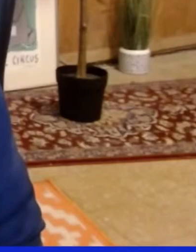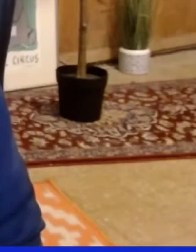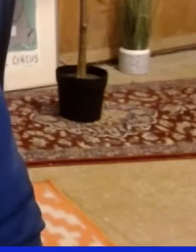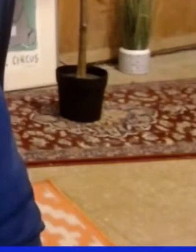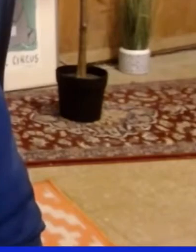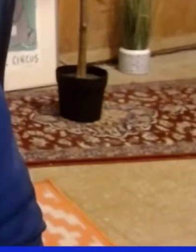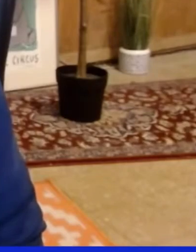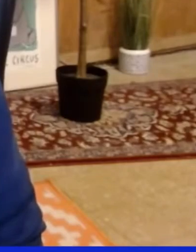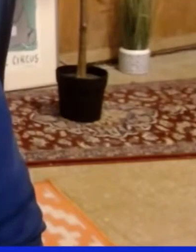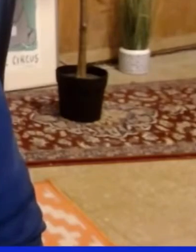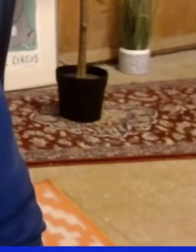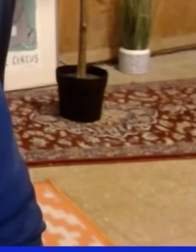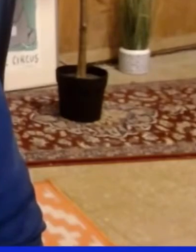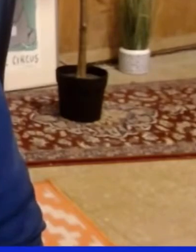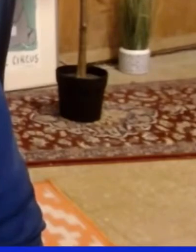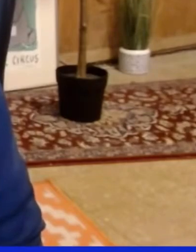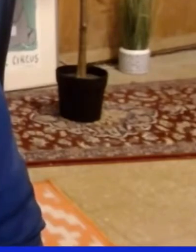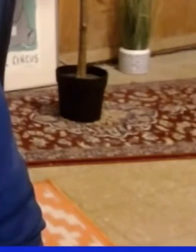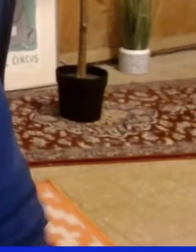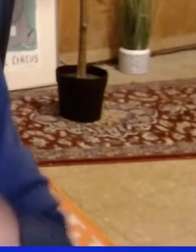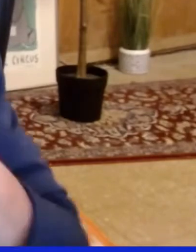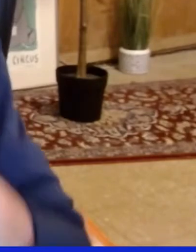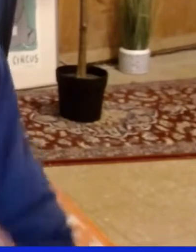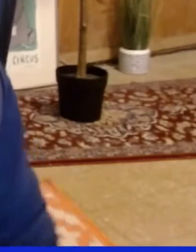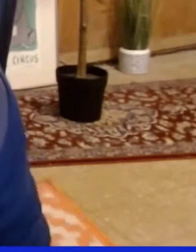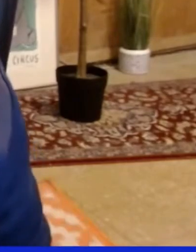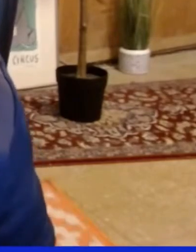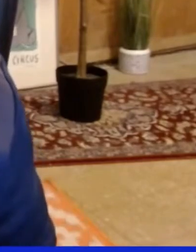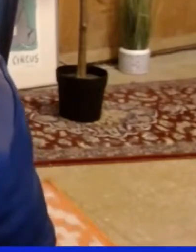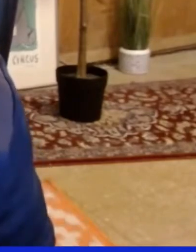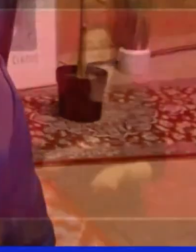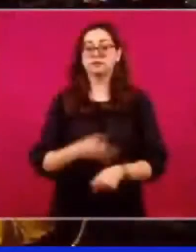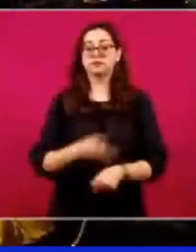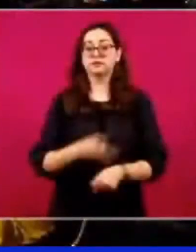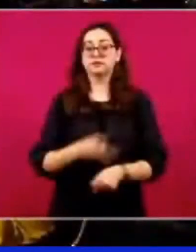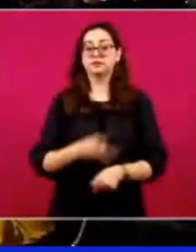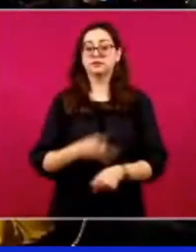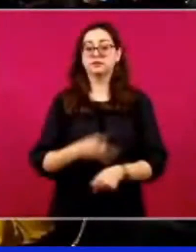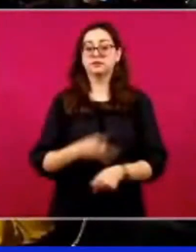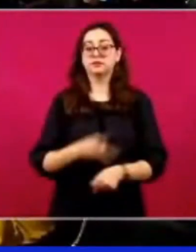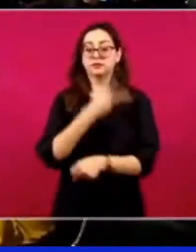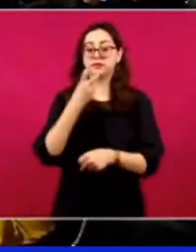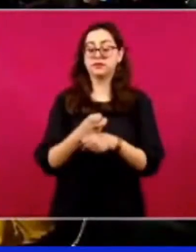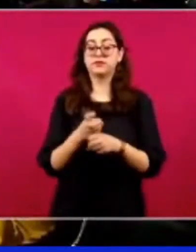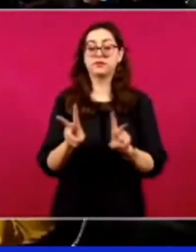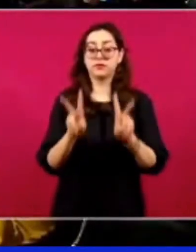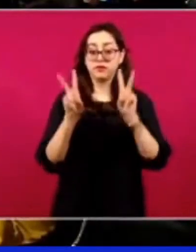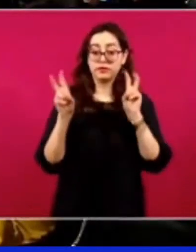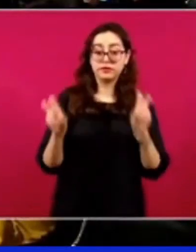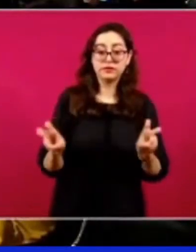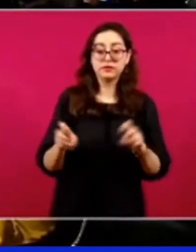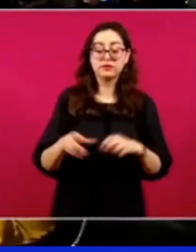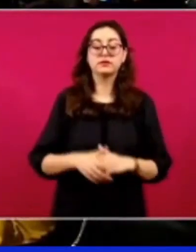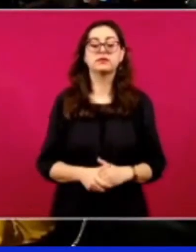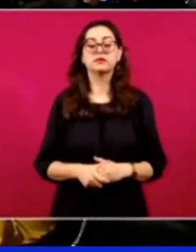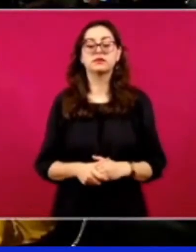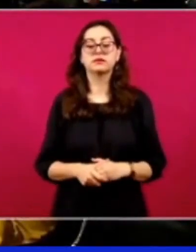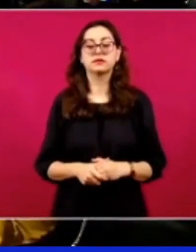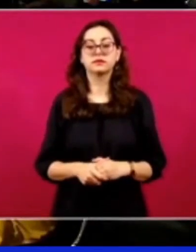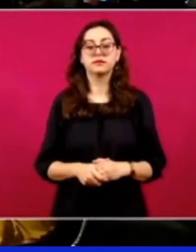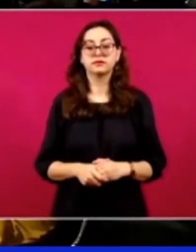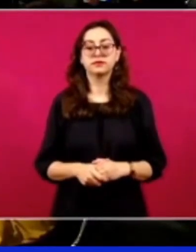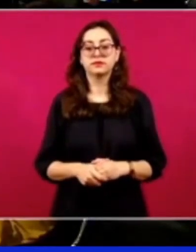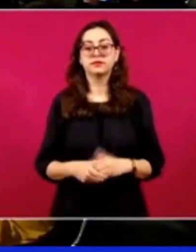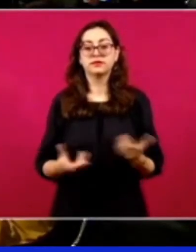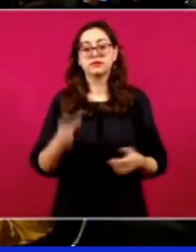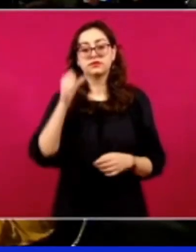que al menos se les exhiba ahí en la mañanera. Esto fue lo que respondió el presidente. A esta denuncia aquí en la